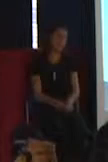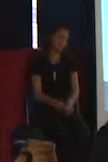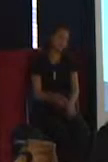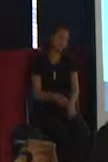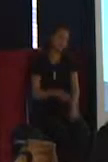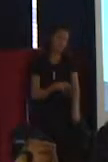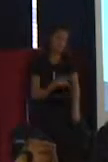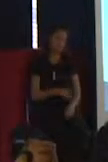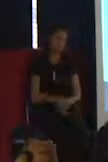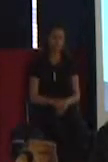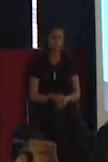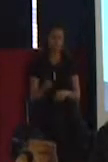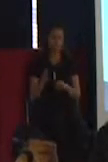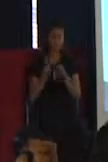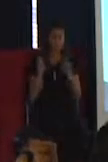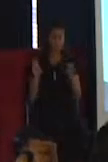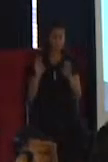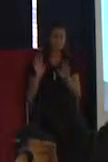Sí,